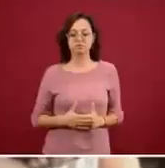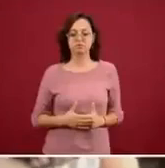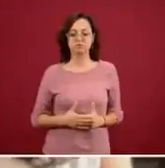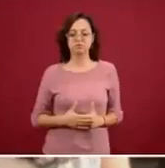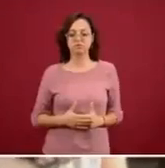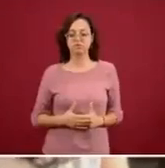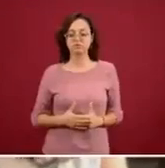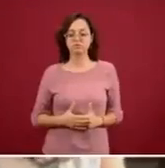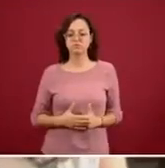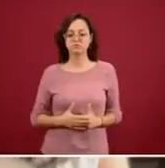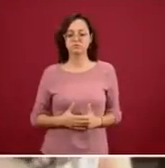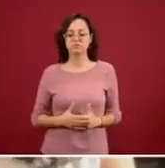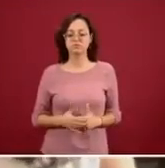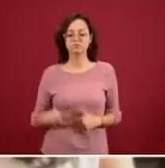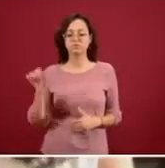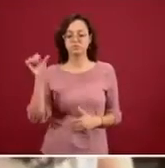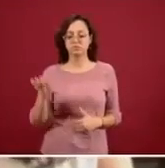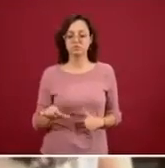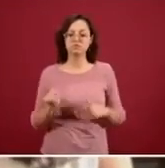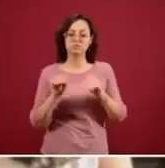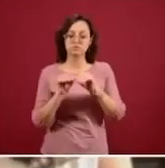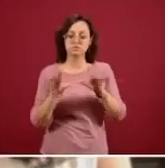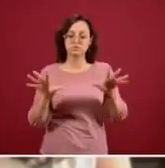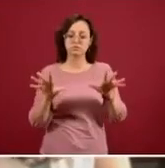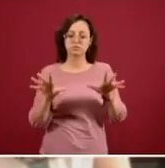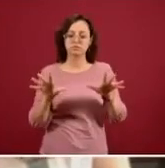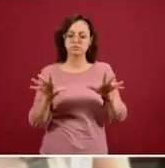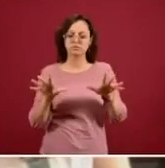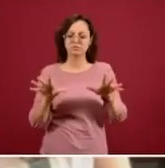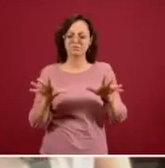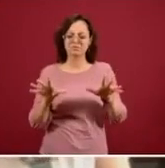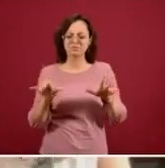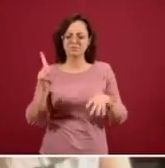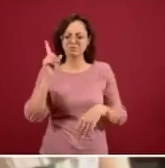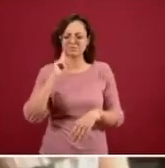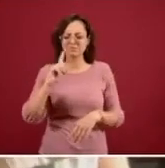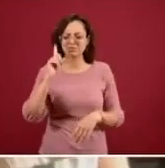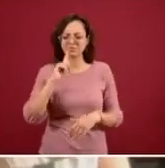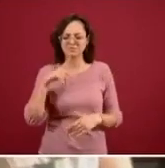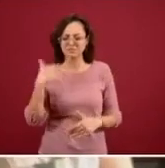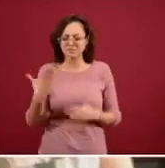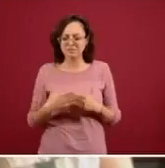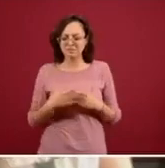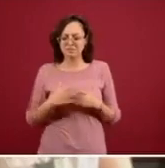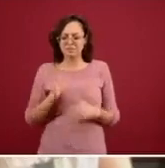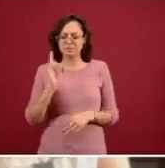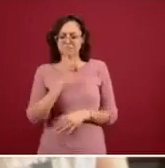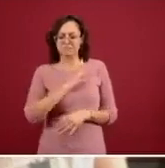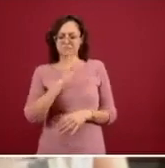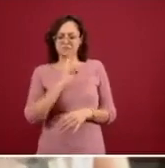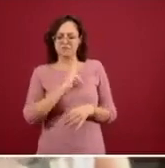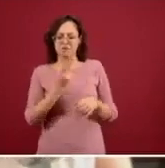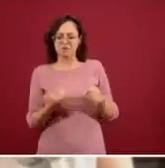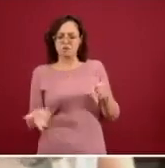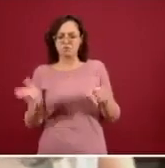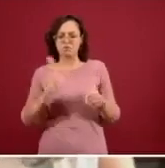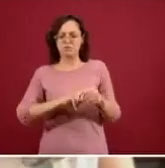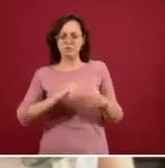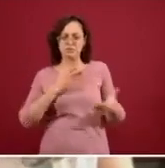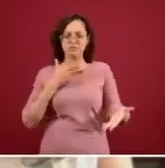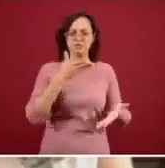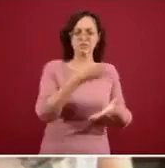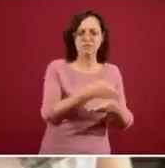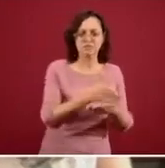Justamente hoy publicábamos una nota de, o sea, hay miedo incluso en algunas mujeres que están embarazadas de acercarse a hospitales o no hay